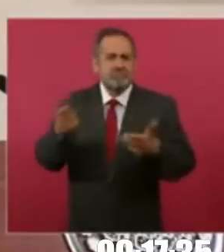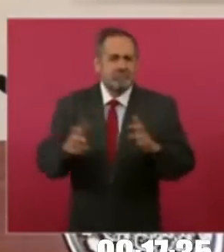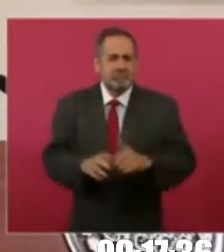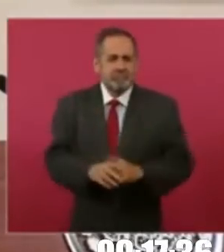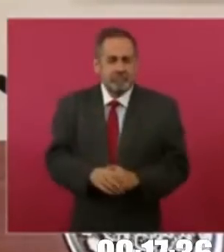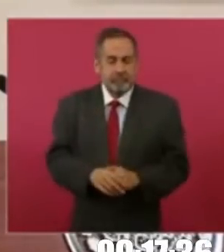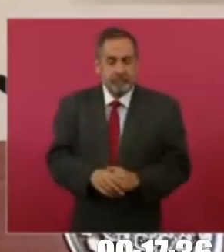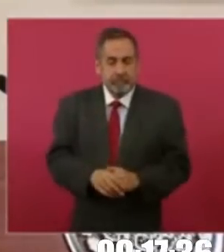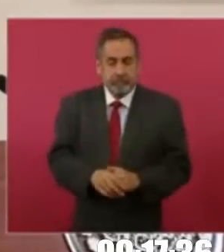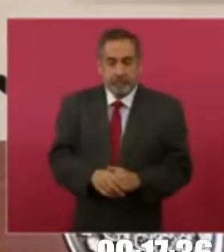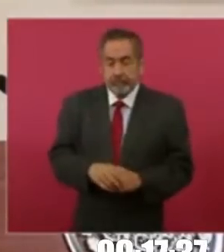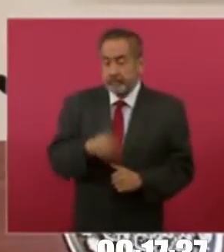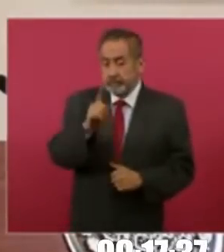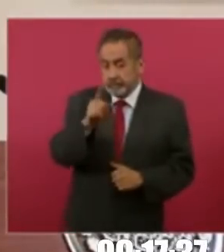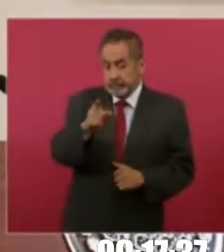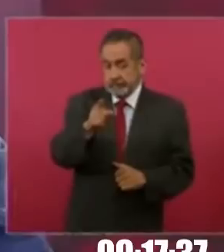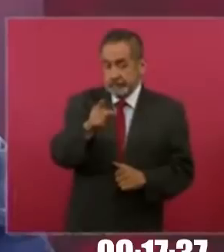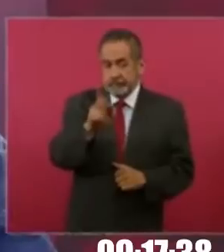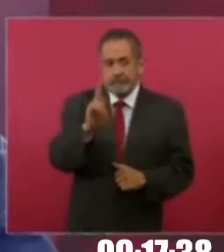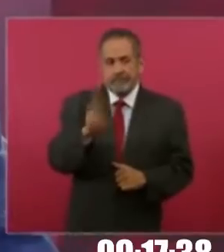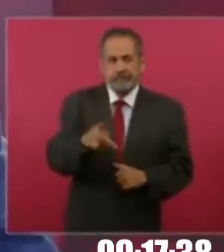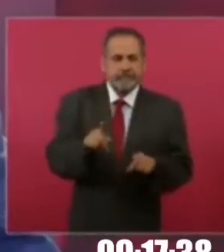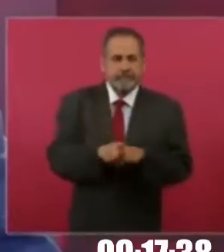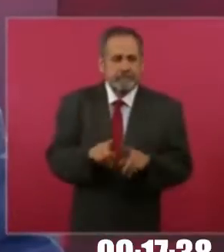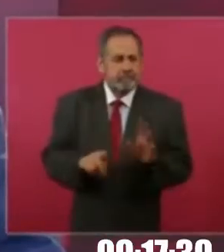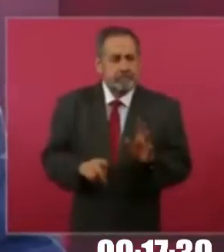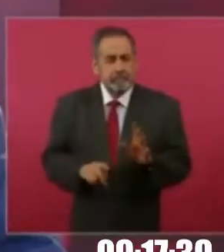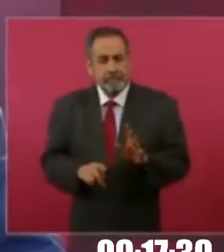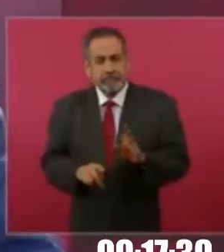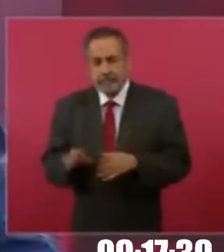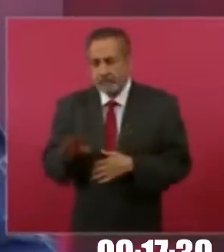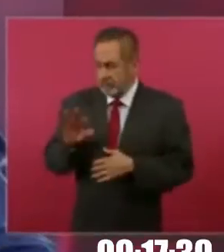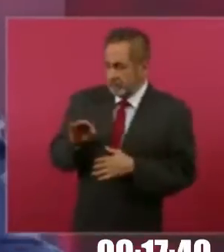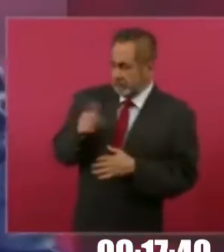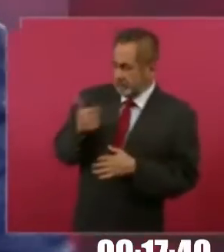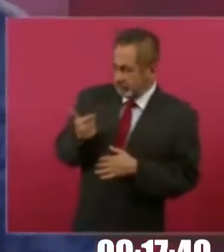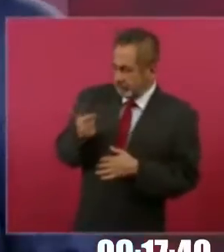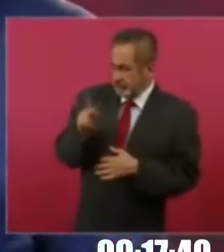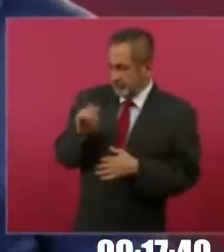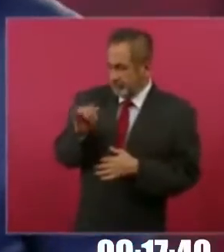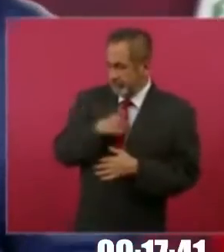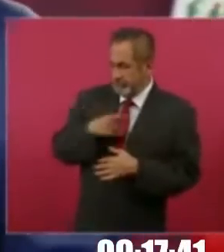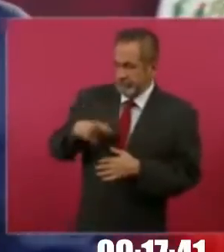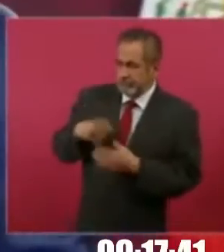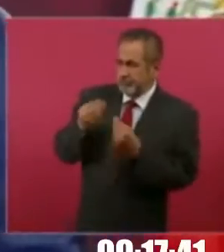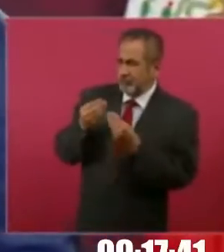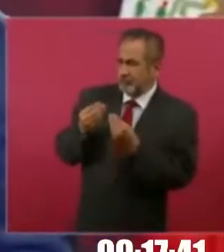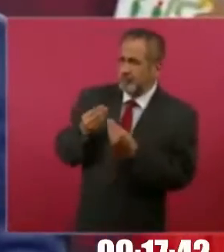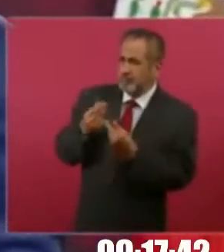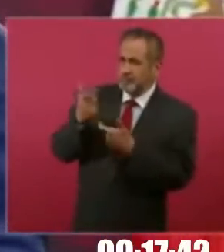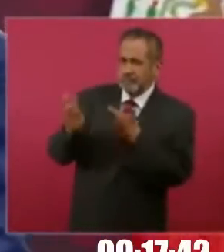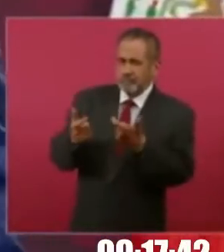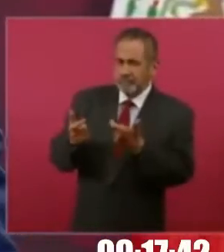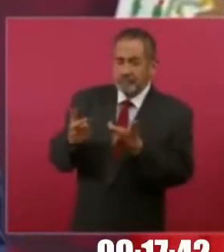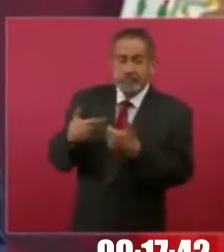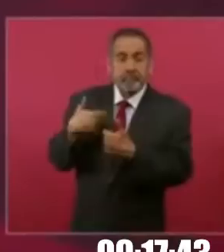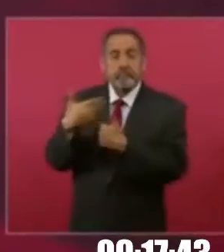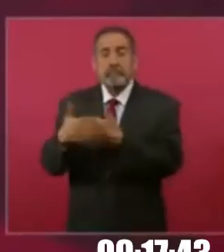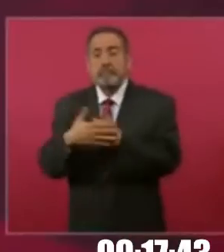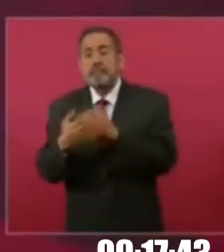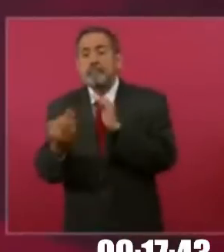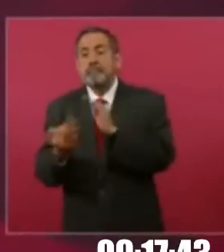este es como si pidiéramos saber tenemos 46 viene la